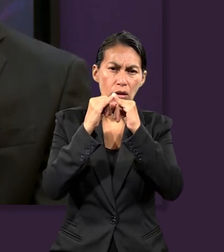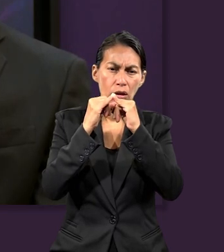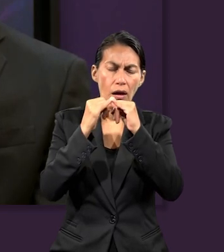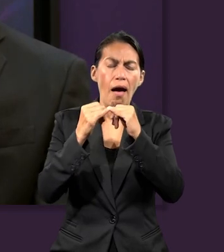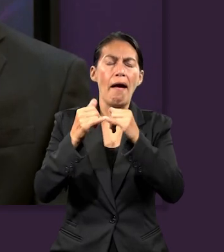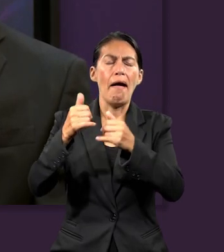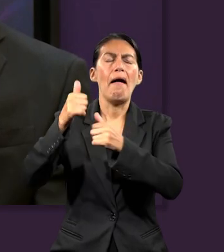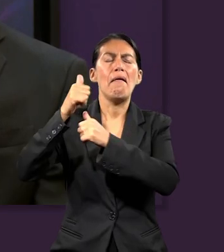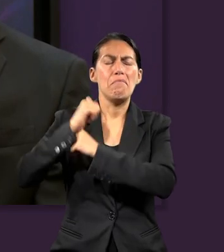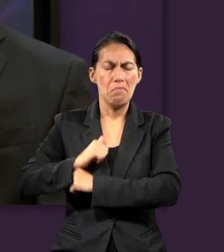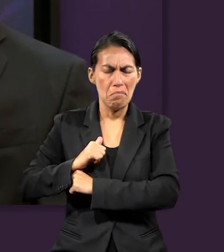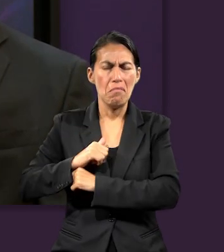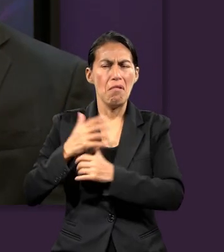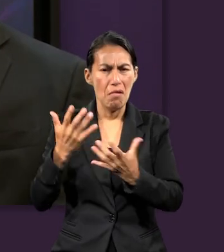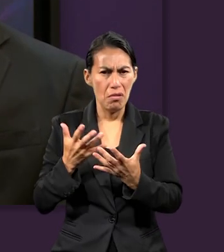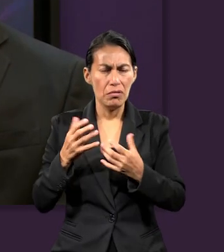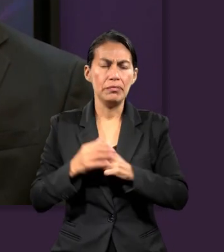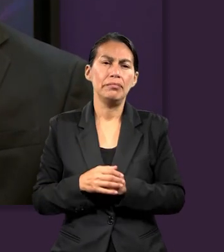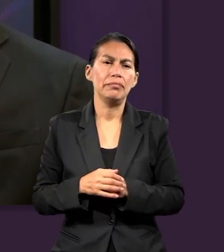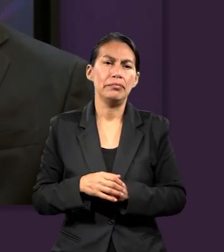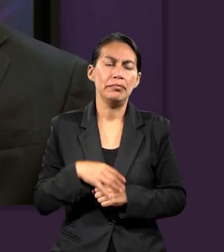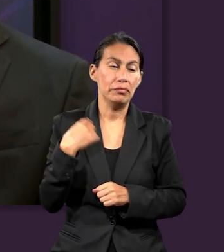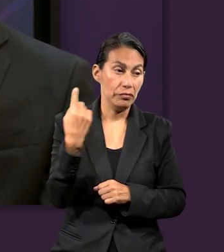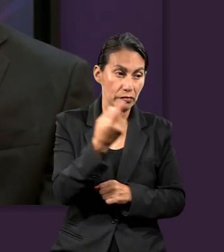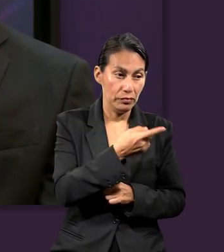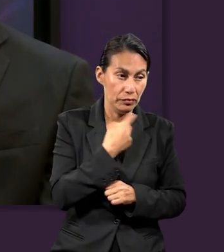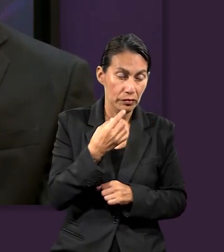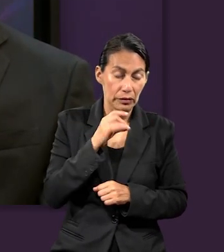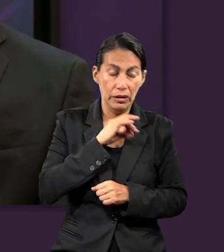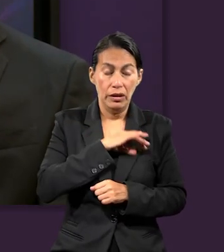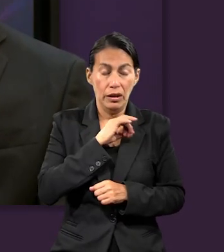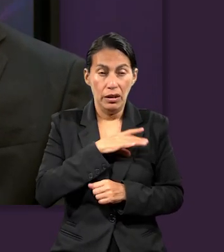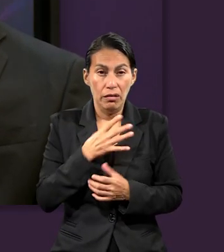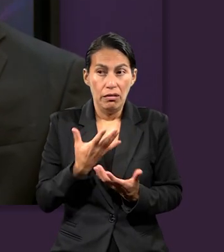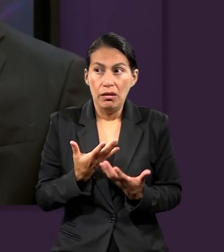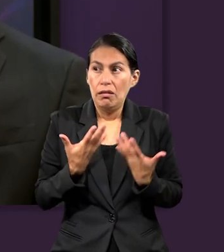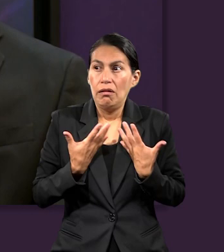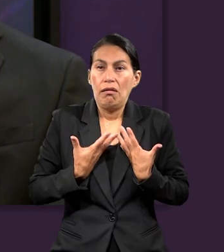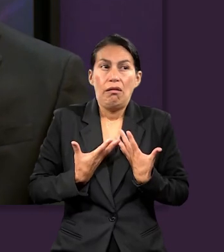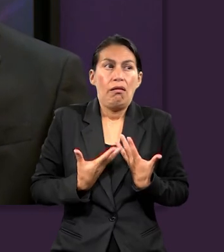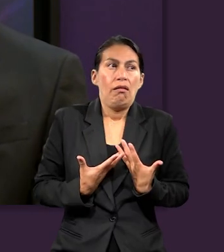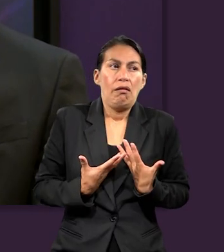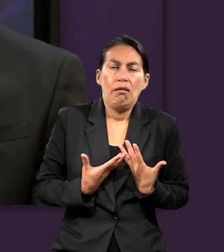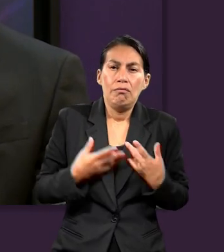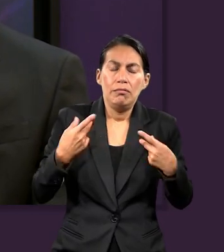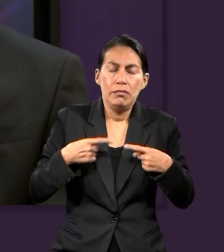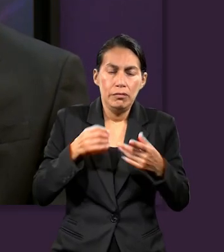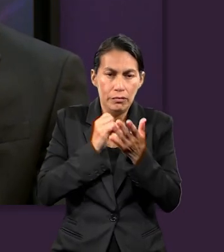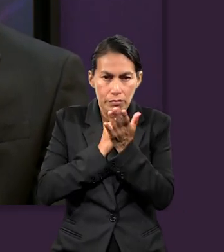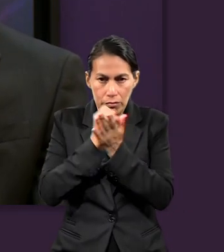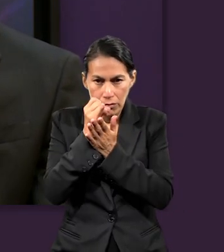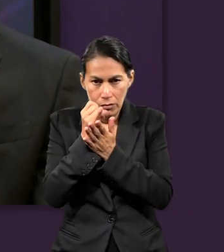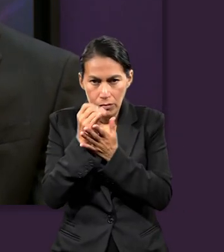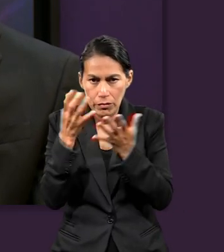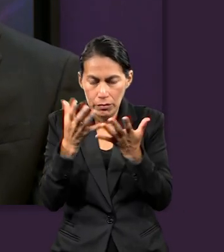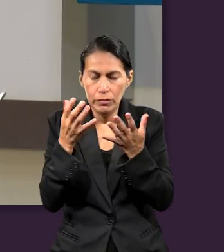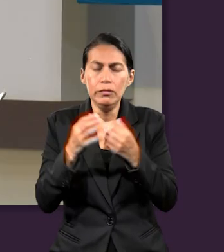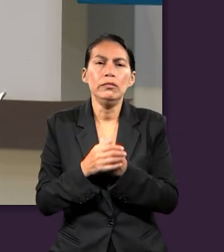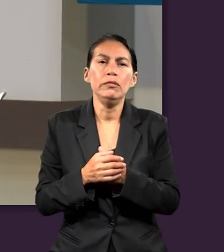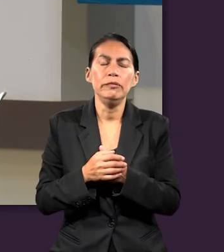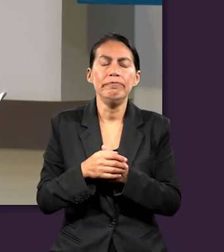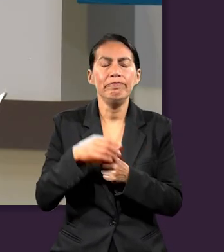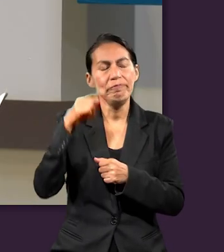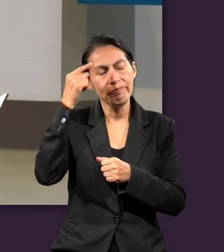mencionaba el que cuando hay miedo nos unimos en crisis y el ser humano toma decisiones creo que